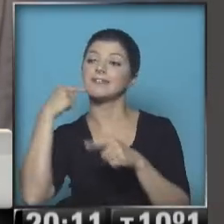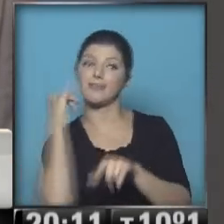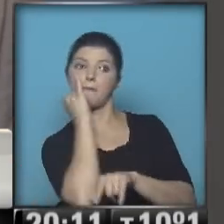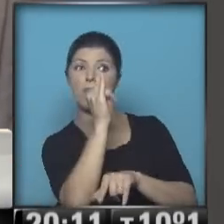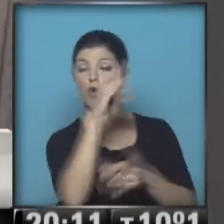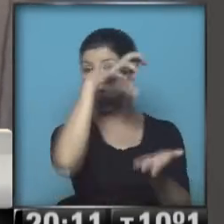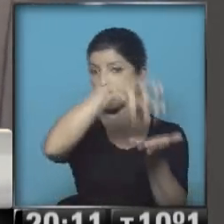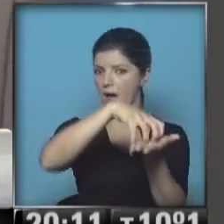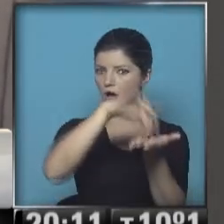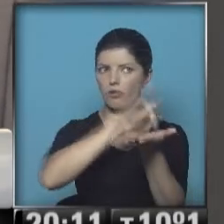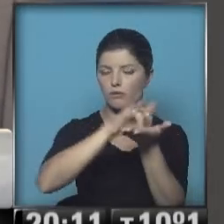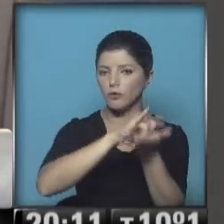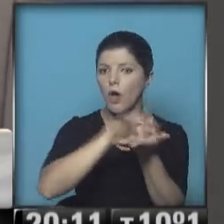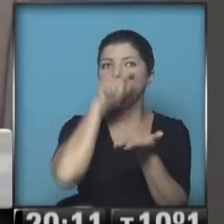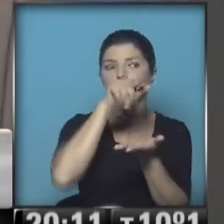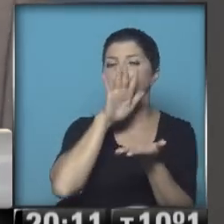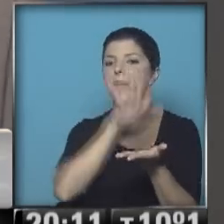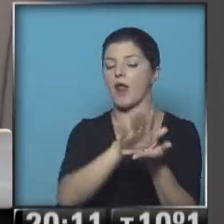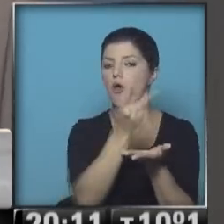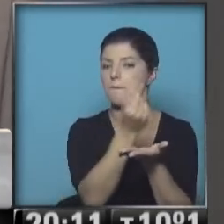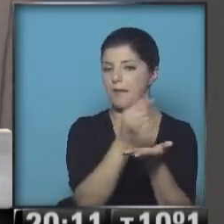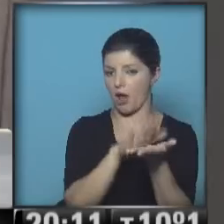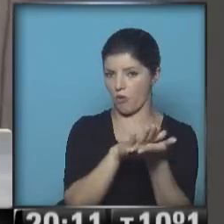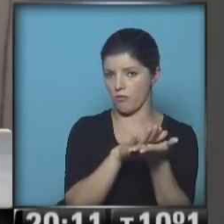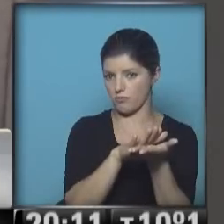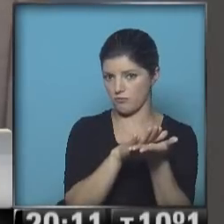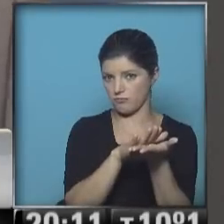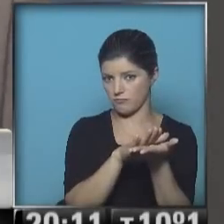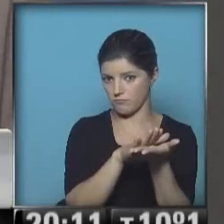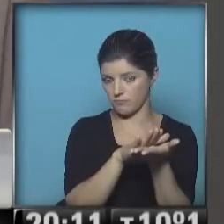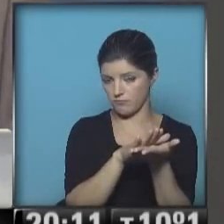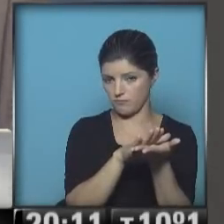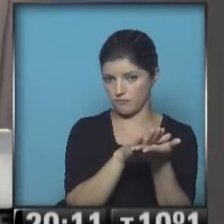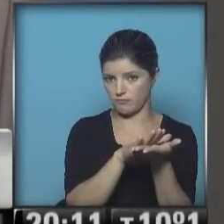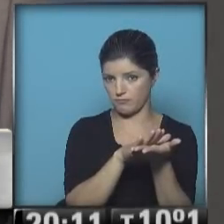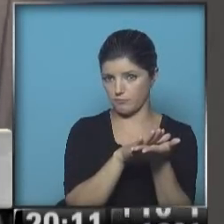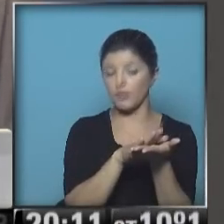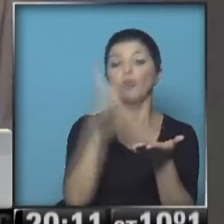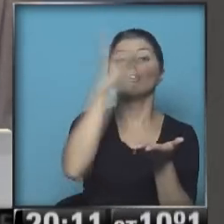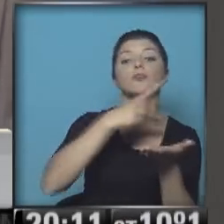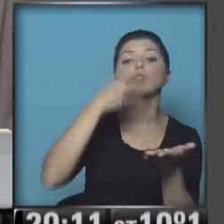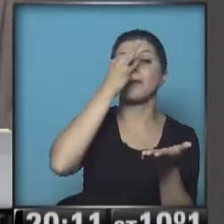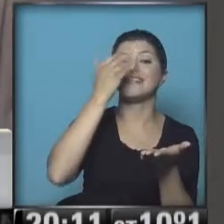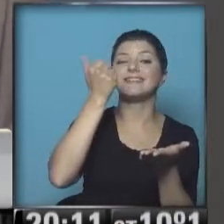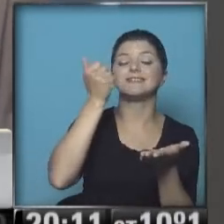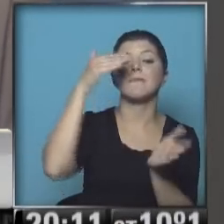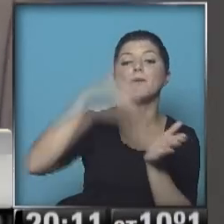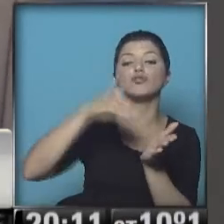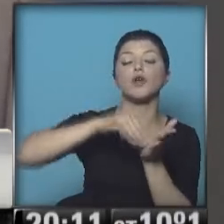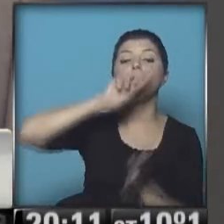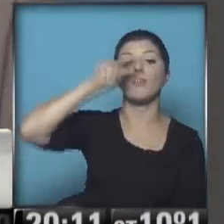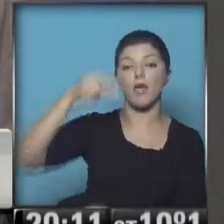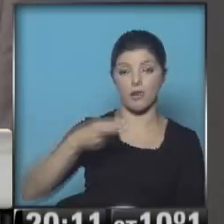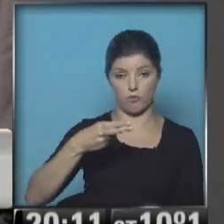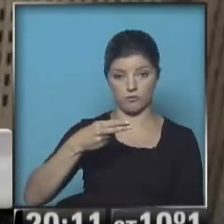argentinos, representando a Heyman Capital Management, por no distribuir 226 millones de euros de pagos